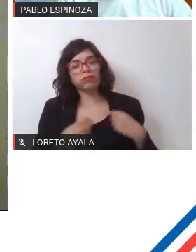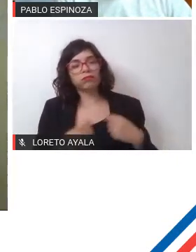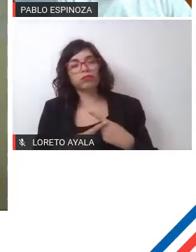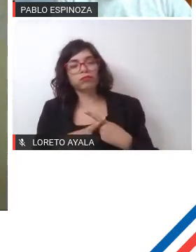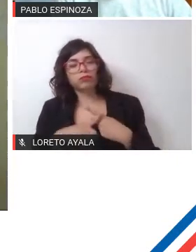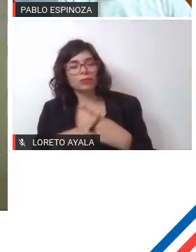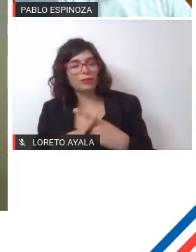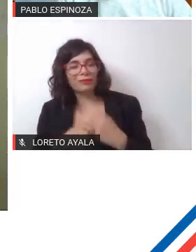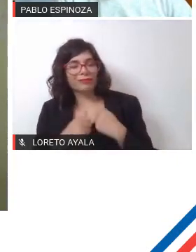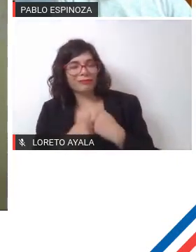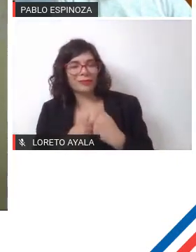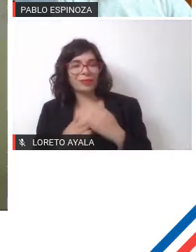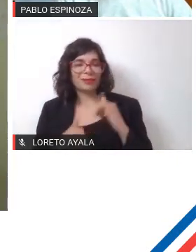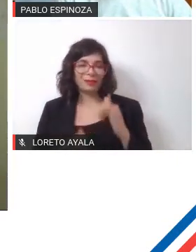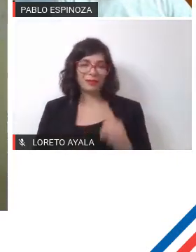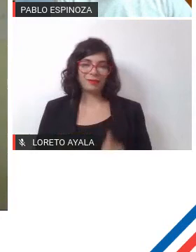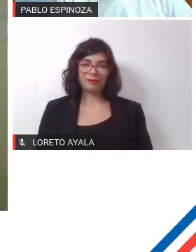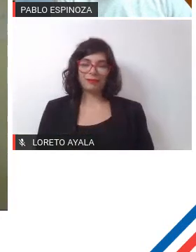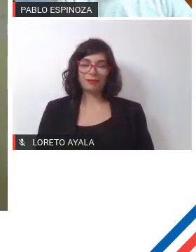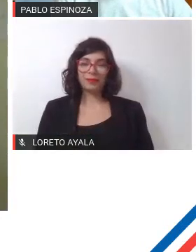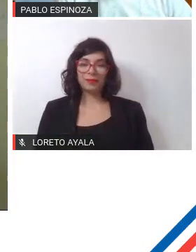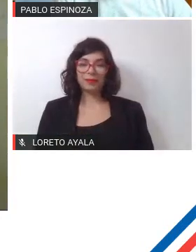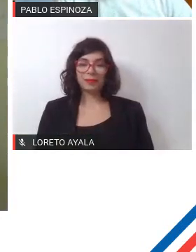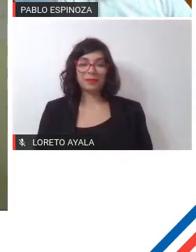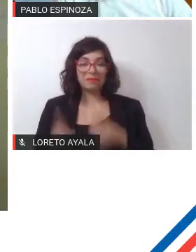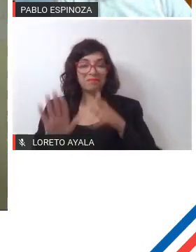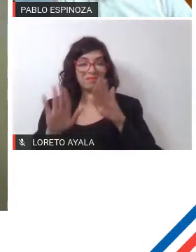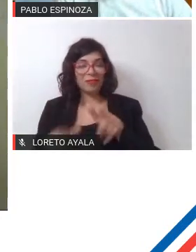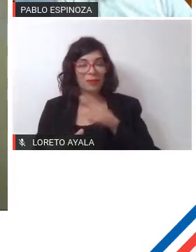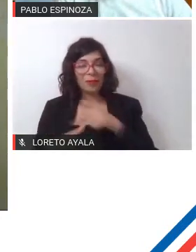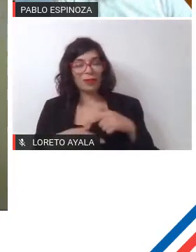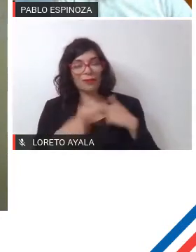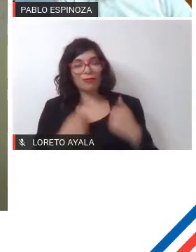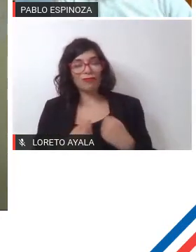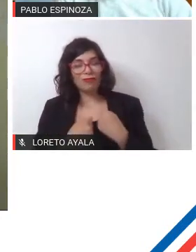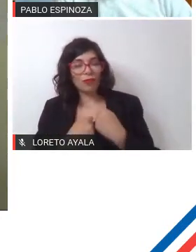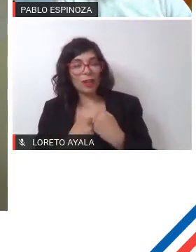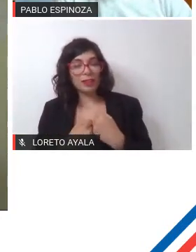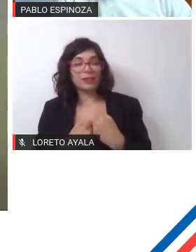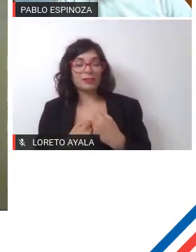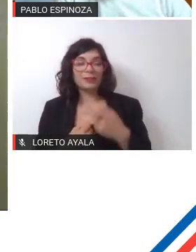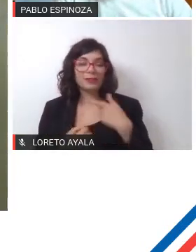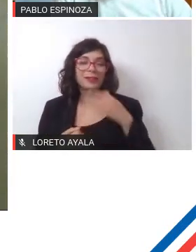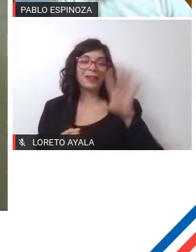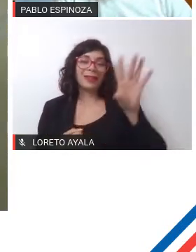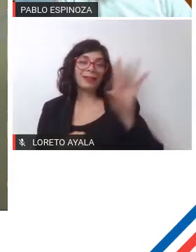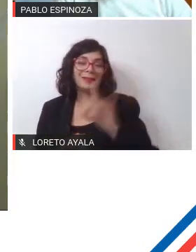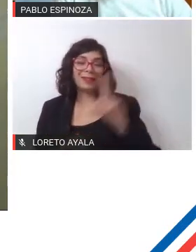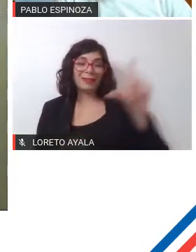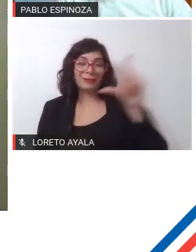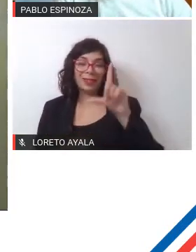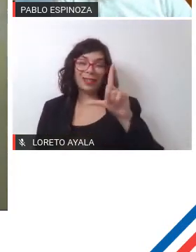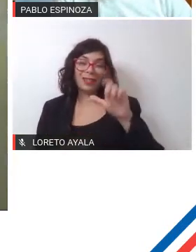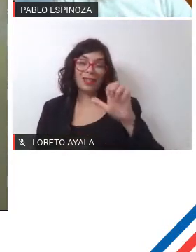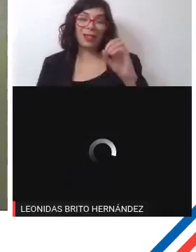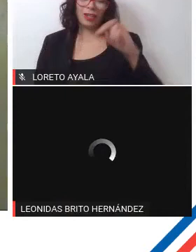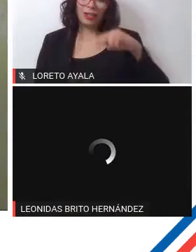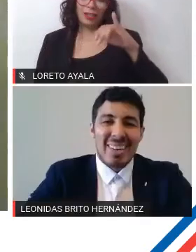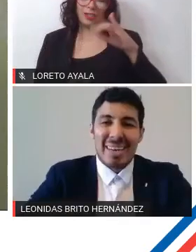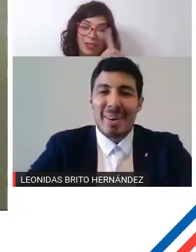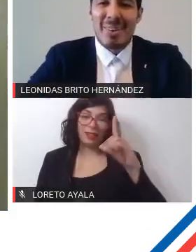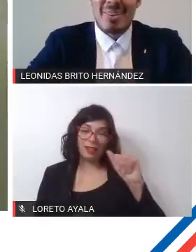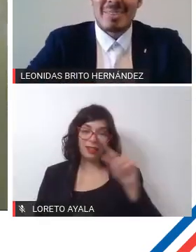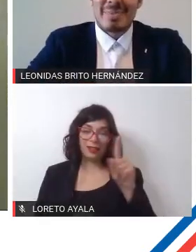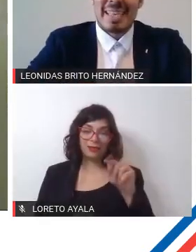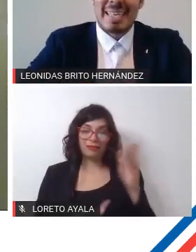pasión. Y con esa misma pasión, quiero invitar a nuestro espartano local, a don Leonidas. ¿Cómo estás tú?